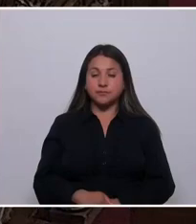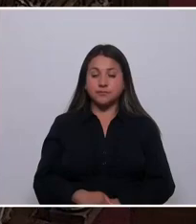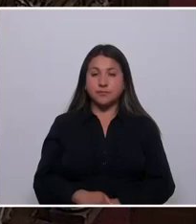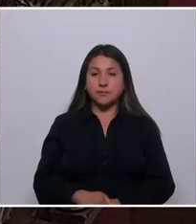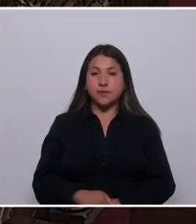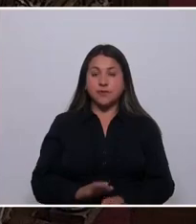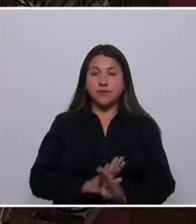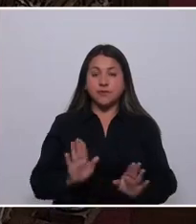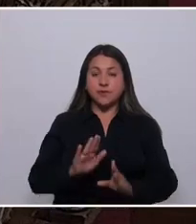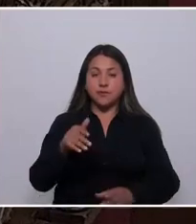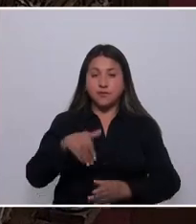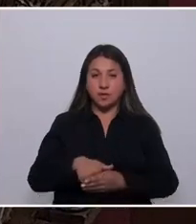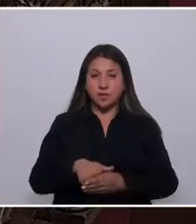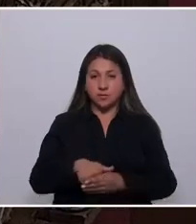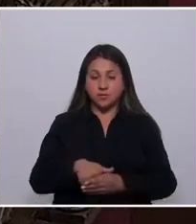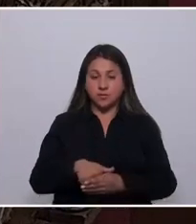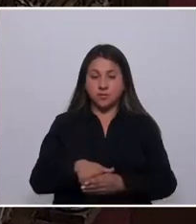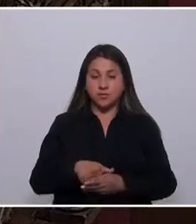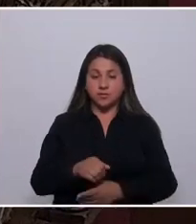Finalizada la votación,